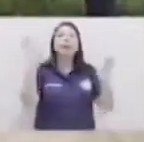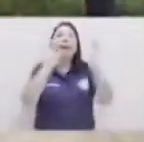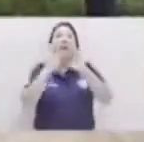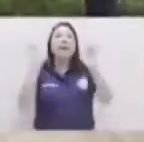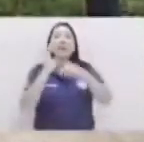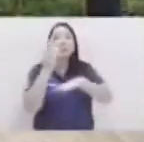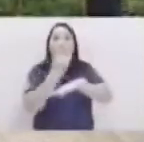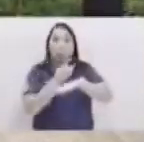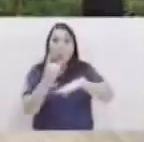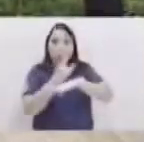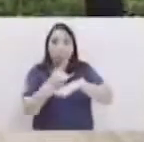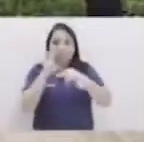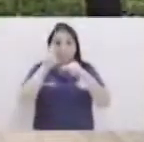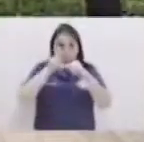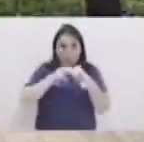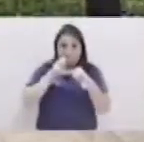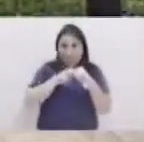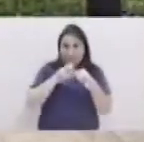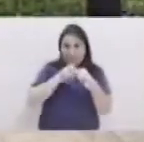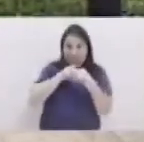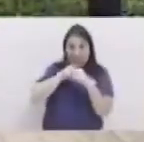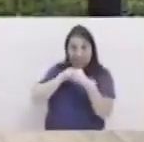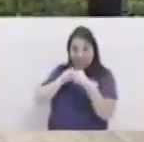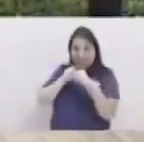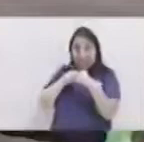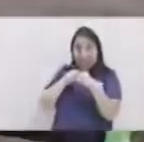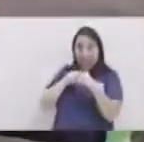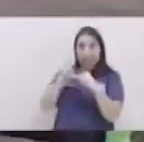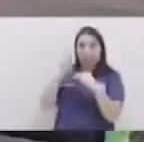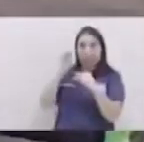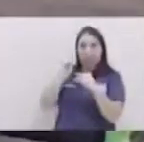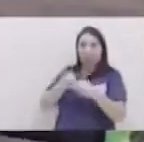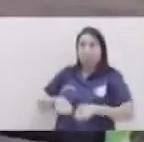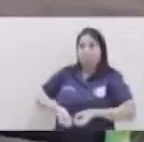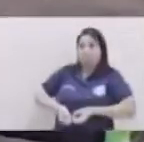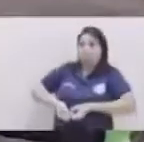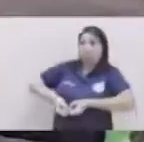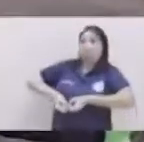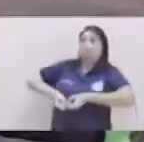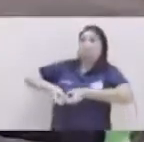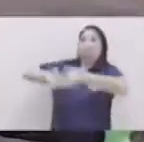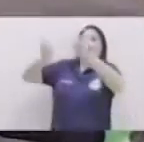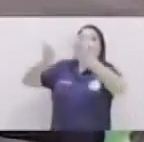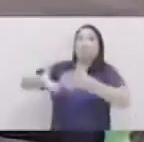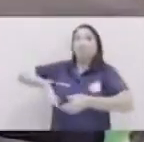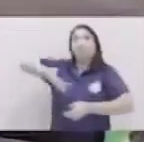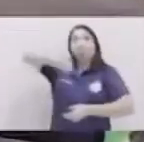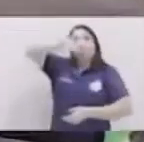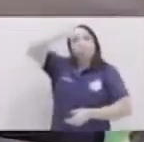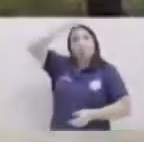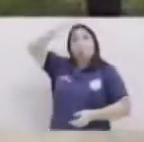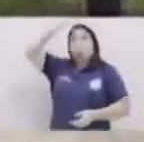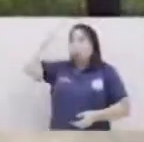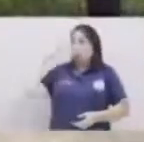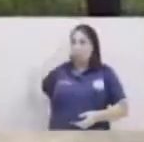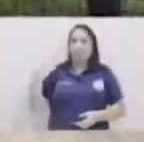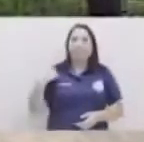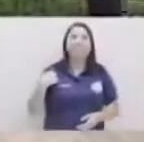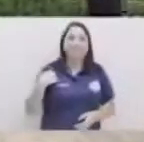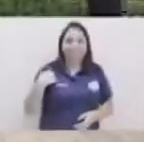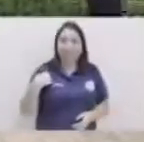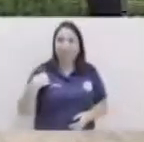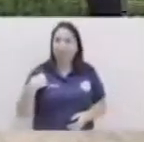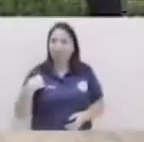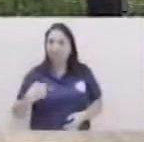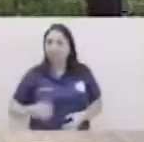cuando utilizamos sentados? Ahora el objetivo va a ser pasar el balón sobre el compañero, sobre la net, y en este caso